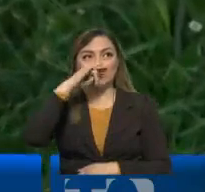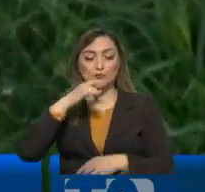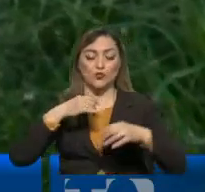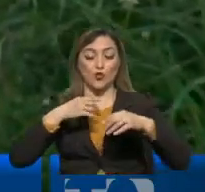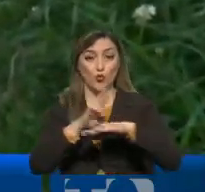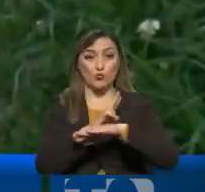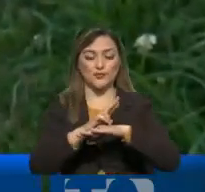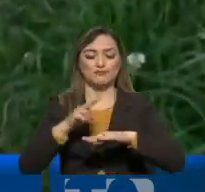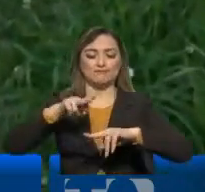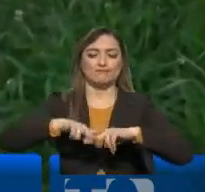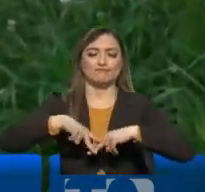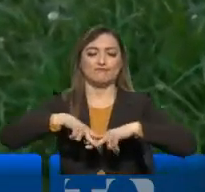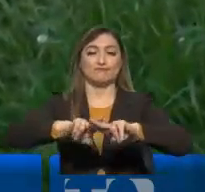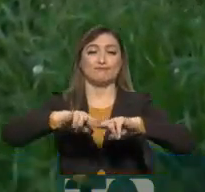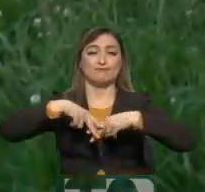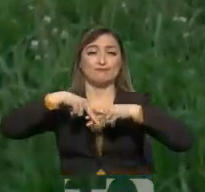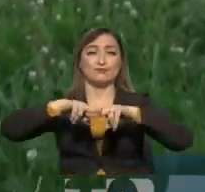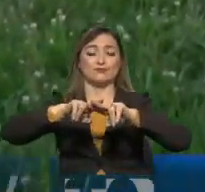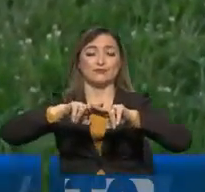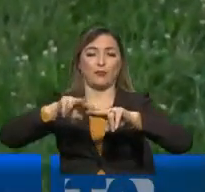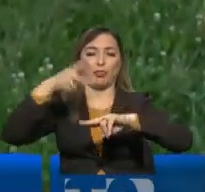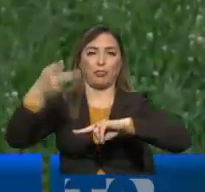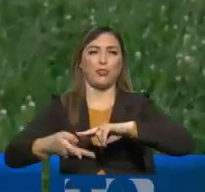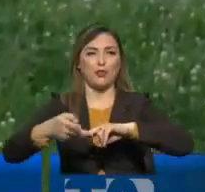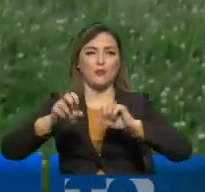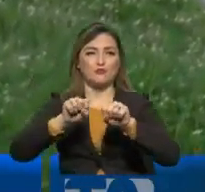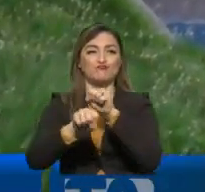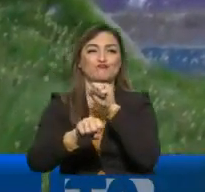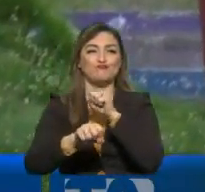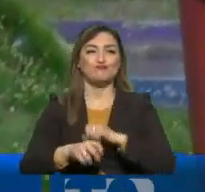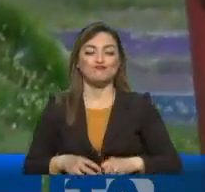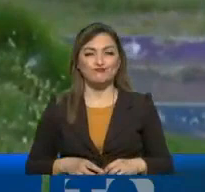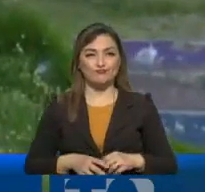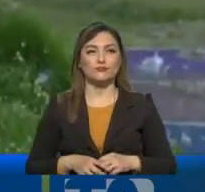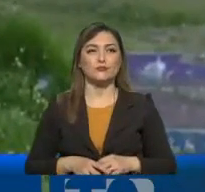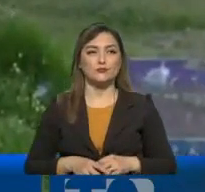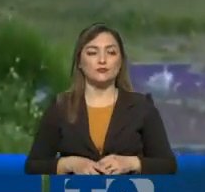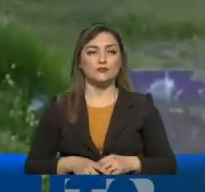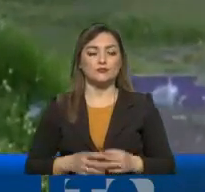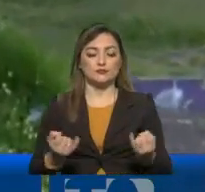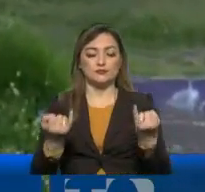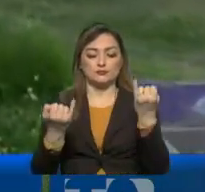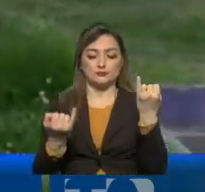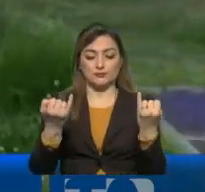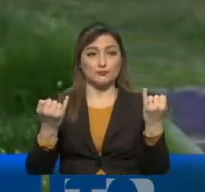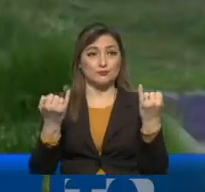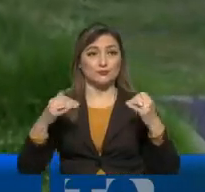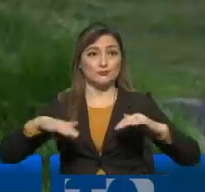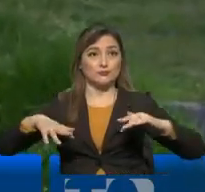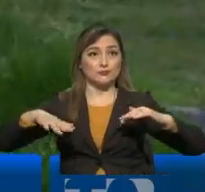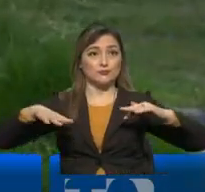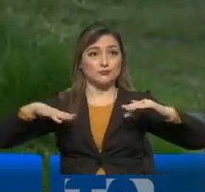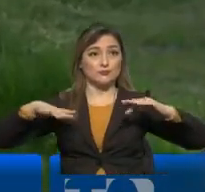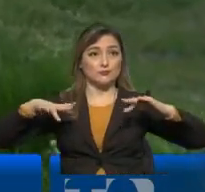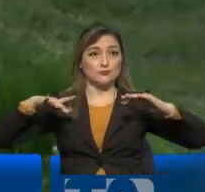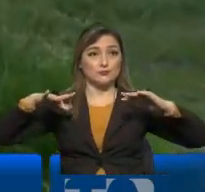se podrían caer, porque están en muy malas condiciones. Aparte de esto, la maleza ha crecido notablemente y,